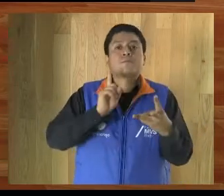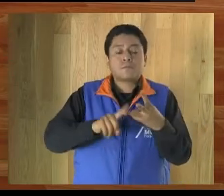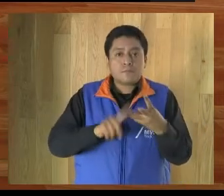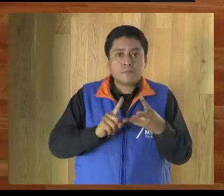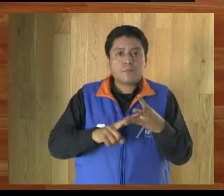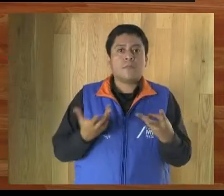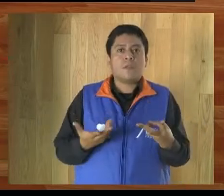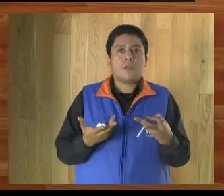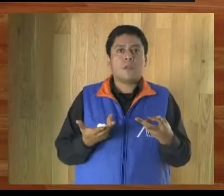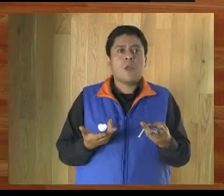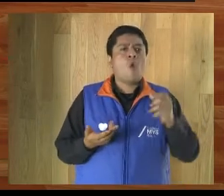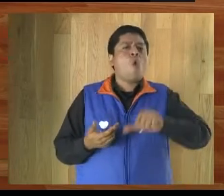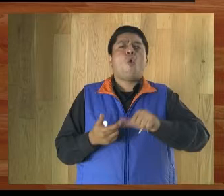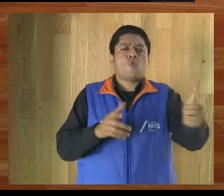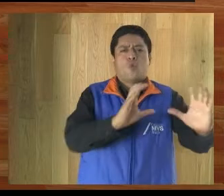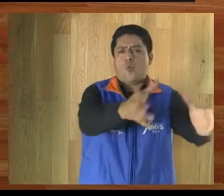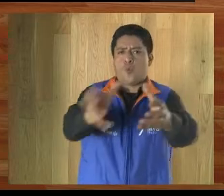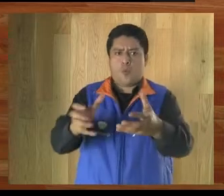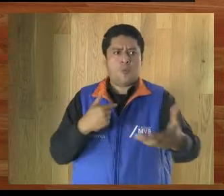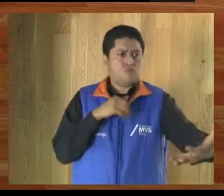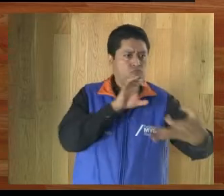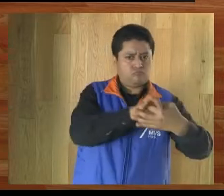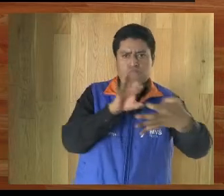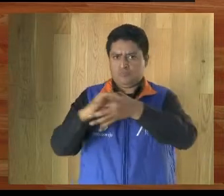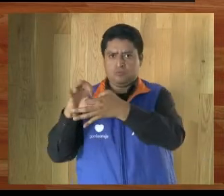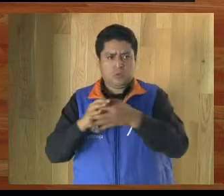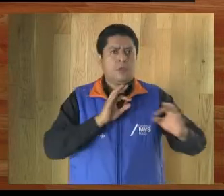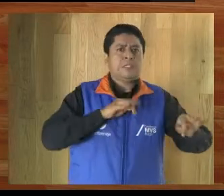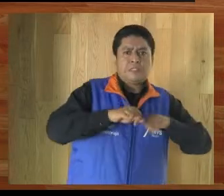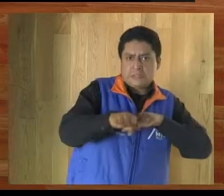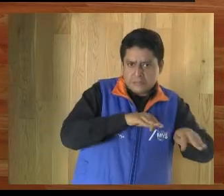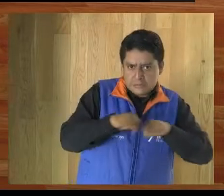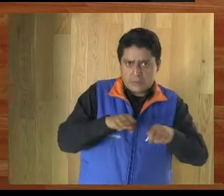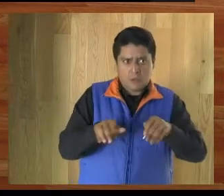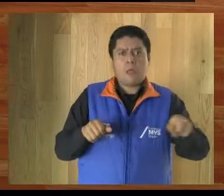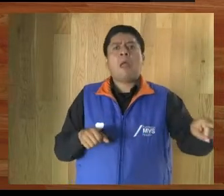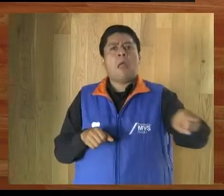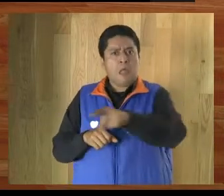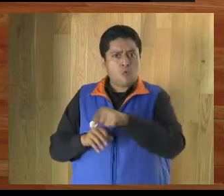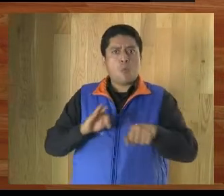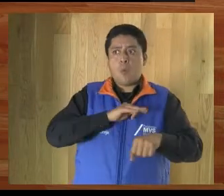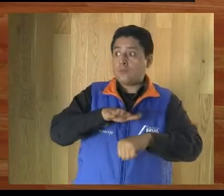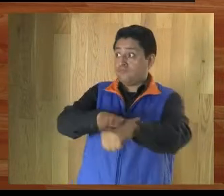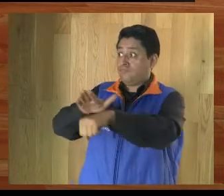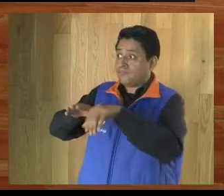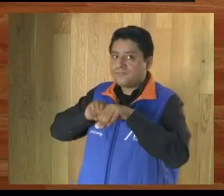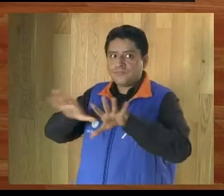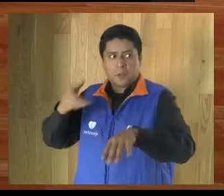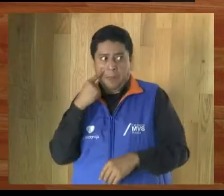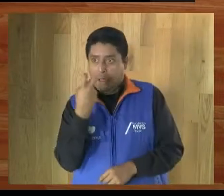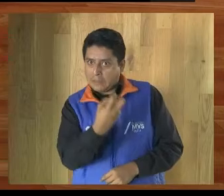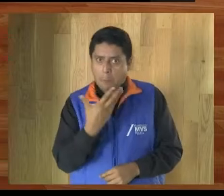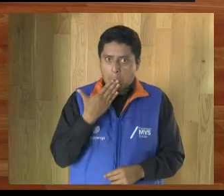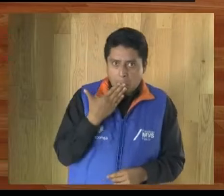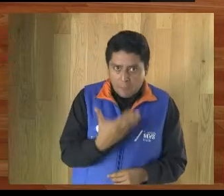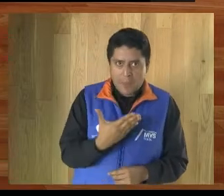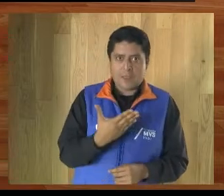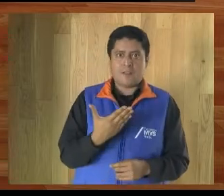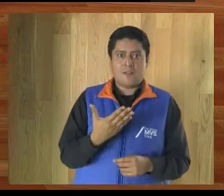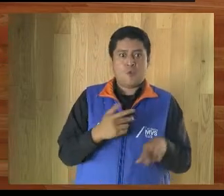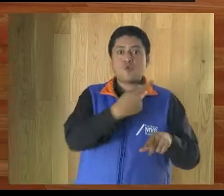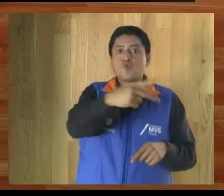intermediarios, que tienen capacidad para modular, transformar, amplificar, influir la